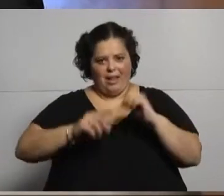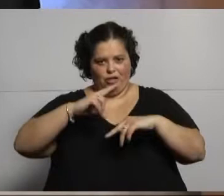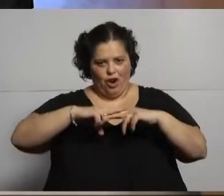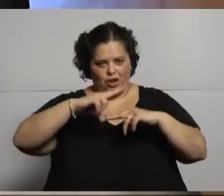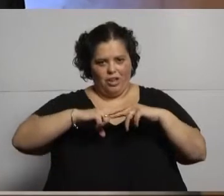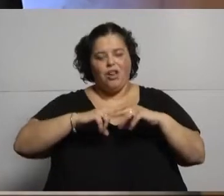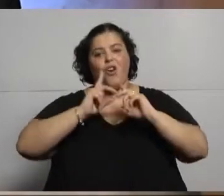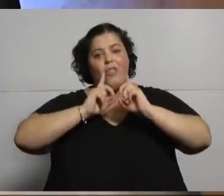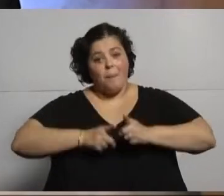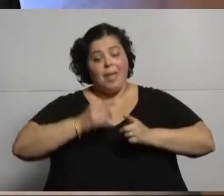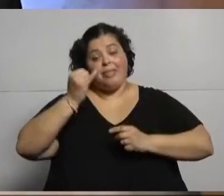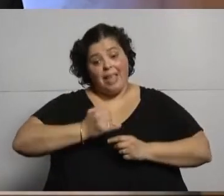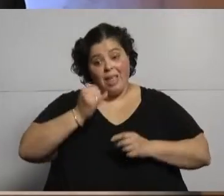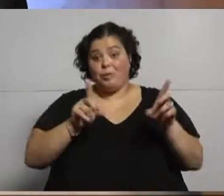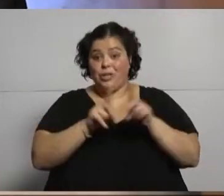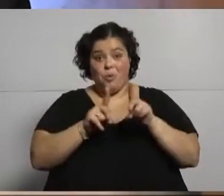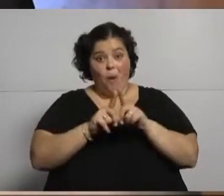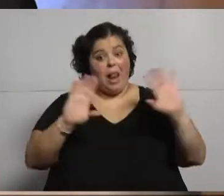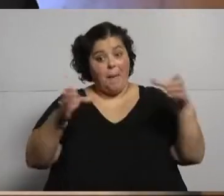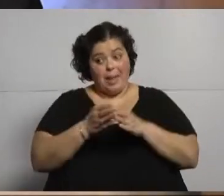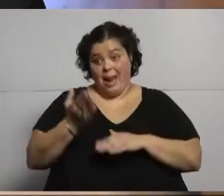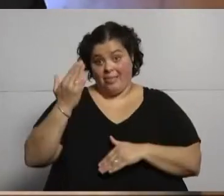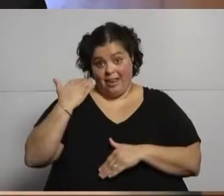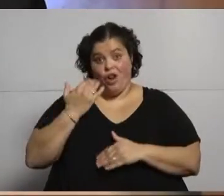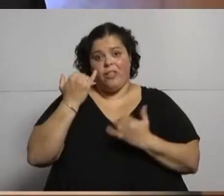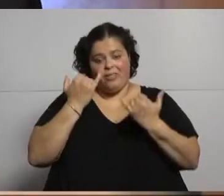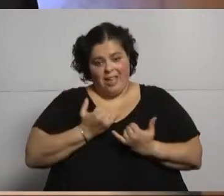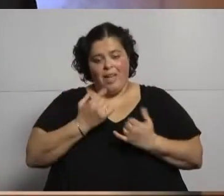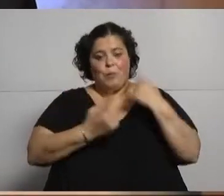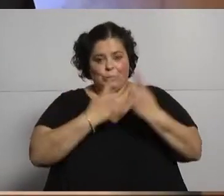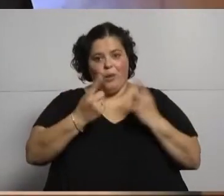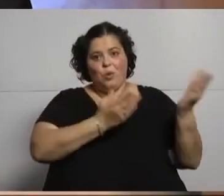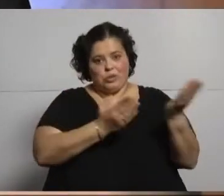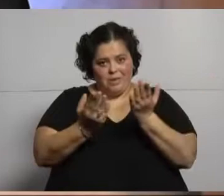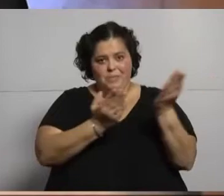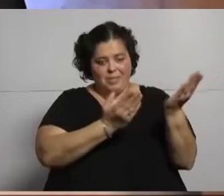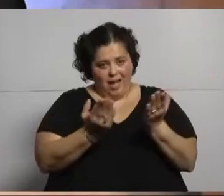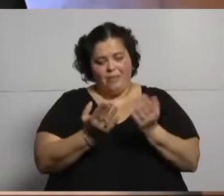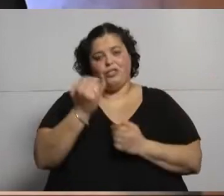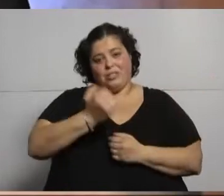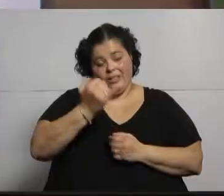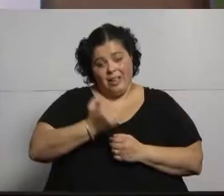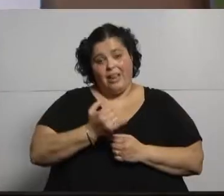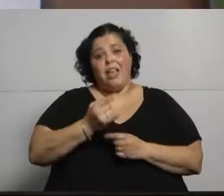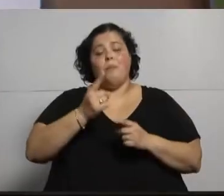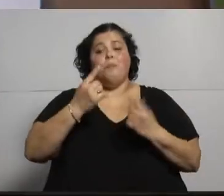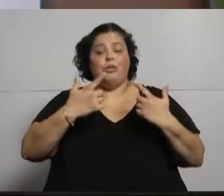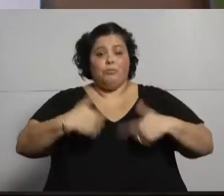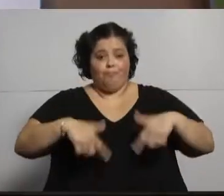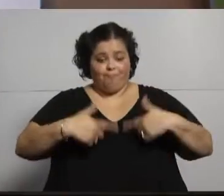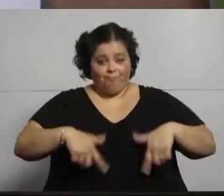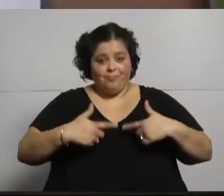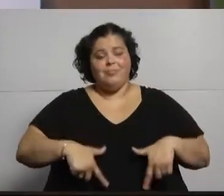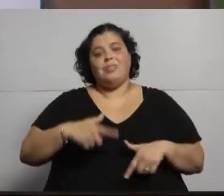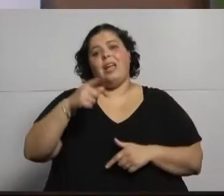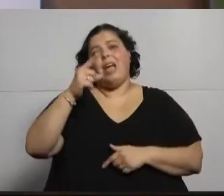panel anterior. Vamos a recibir por ahí a Felipe Guzmán Ramírez, consejero distrital TIC de la Alcaldía Mayor de